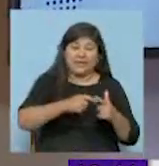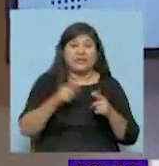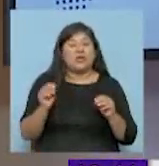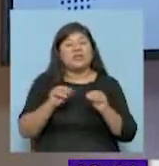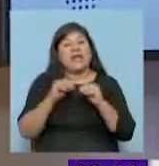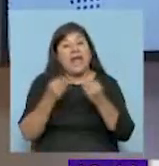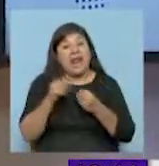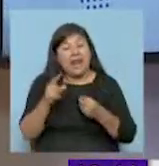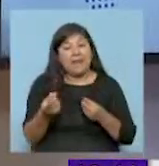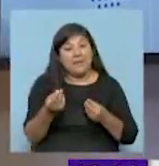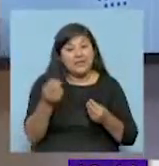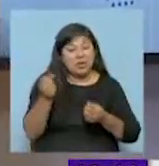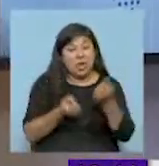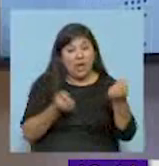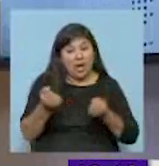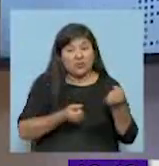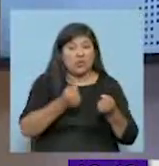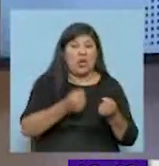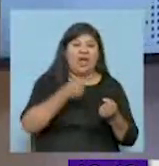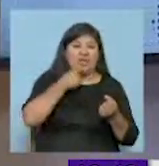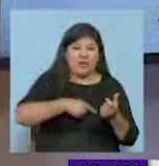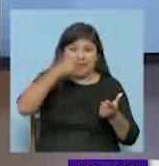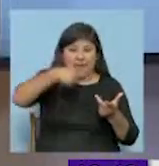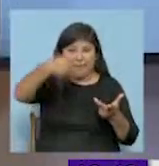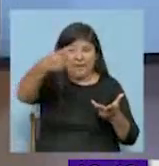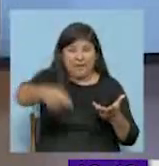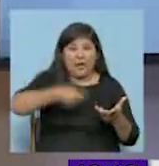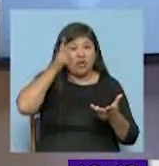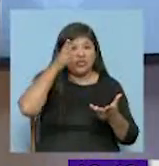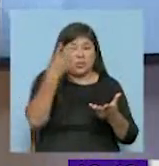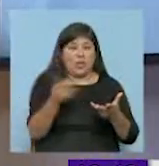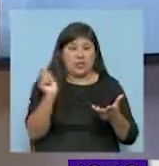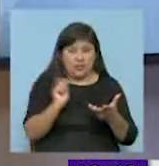en 84 meses para sacar la cuota que usted paga.